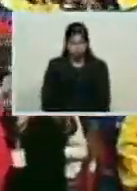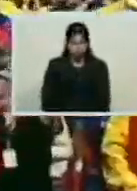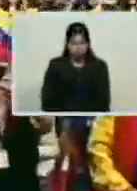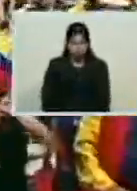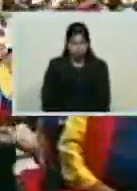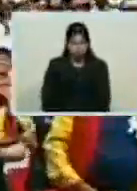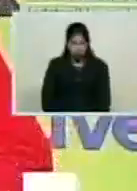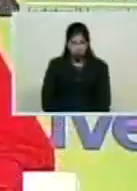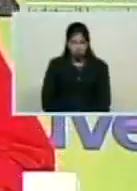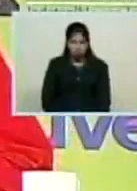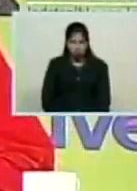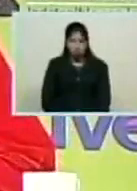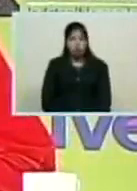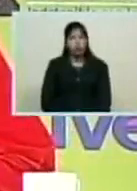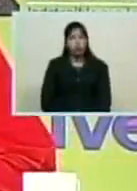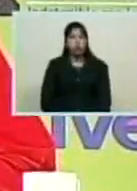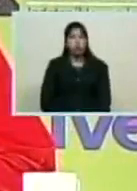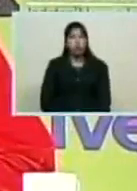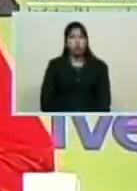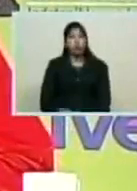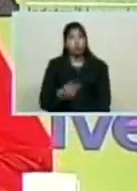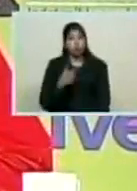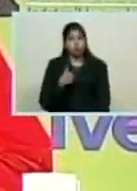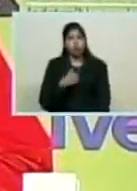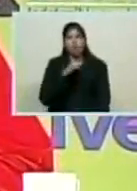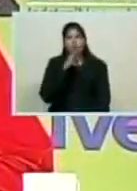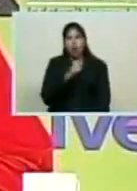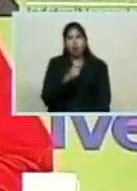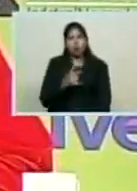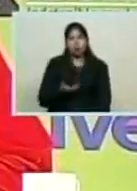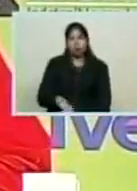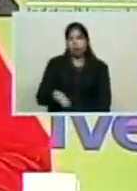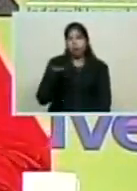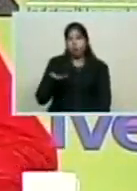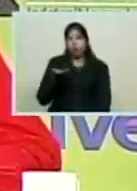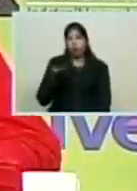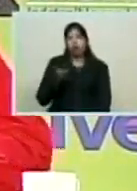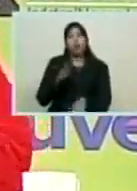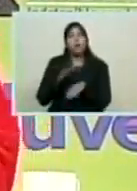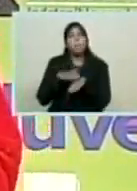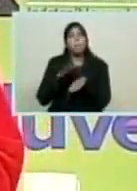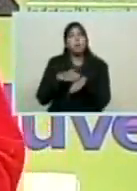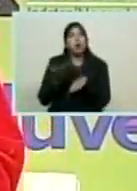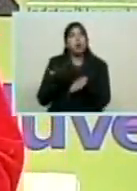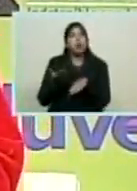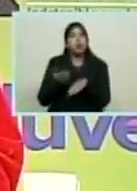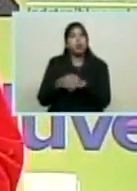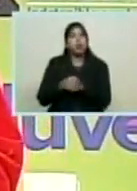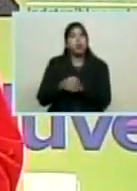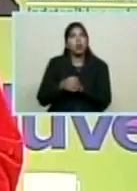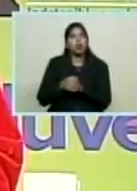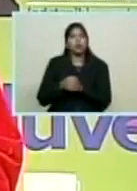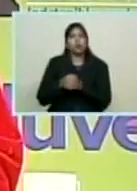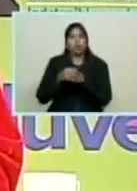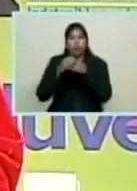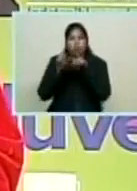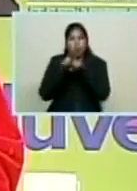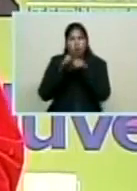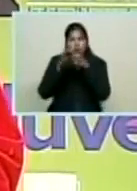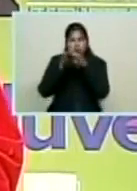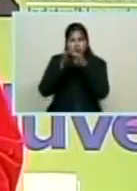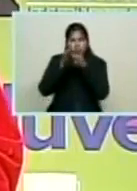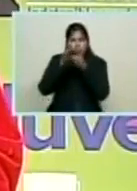Esto es muy importante lo que acabo de decir, porque una columna vertebral, maestras y maestros,